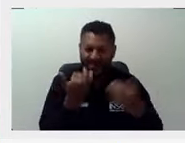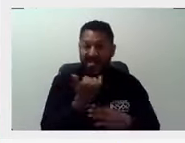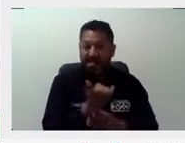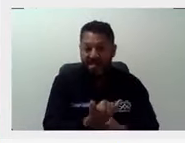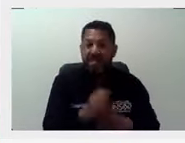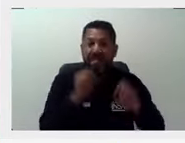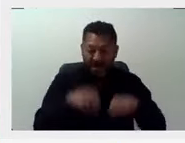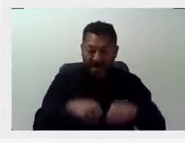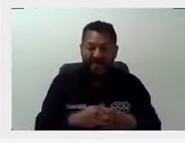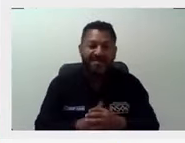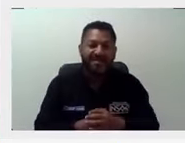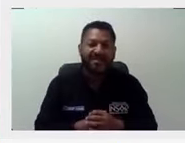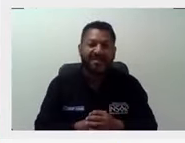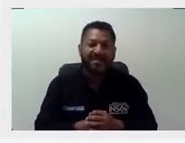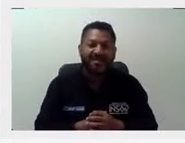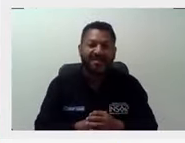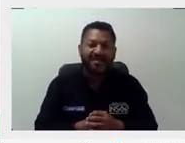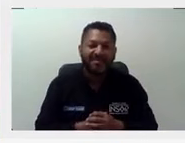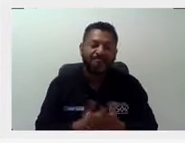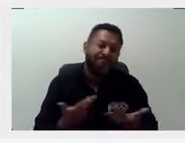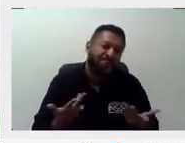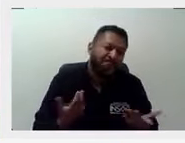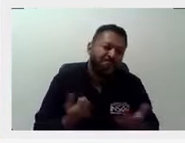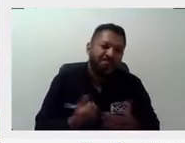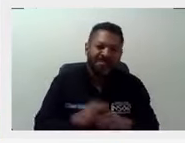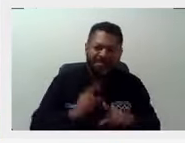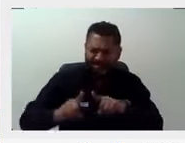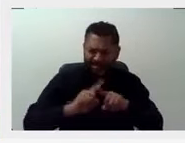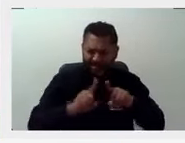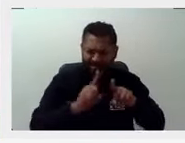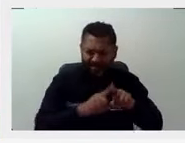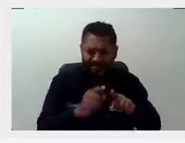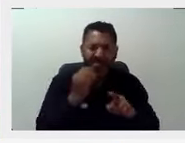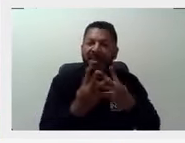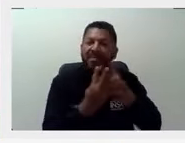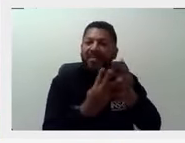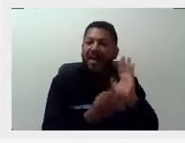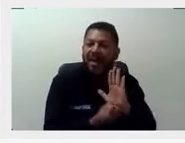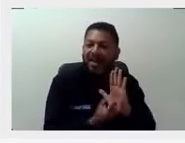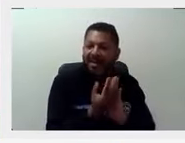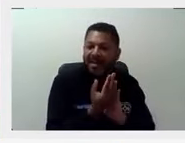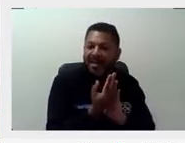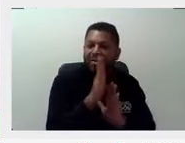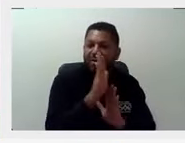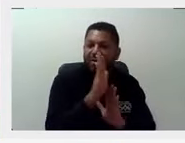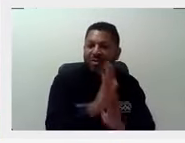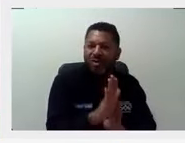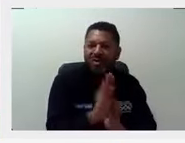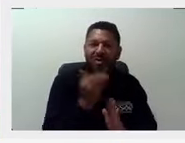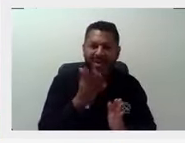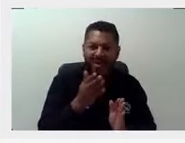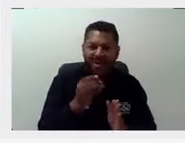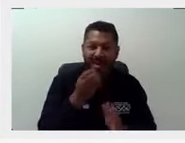hacer. Entonces hay muchos, y creo que en matemáticas el que partir una manzana en 4, dame la